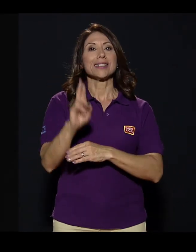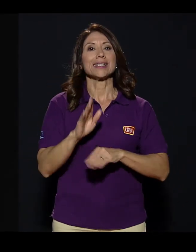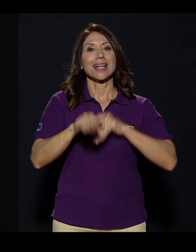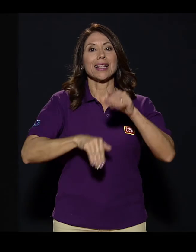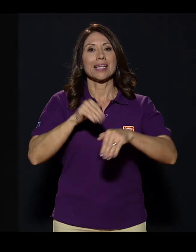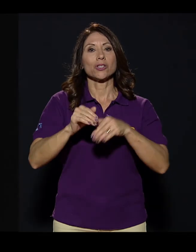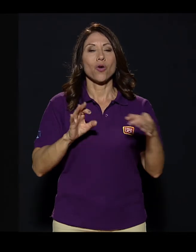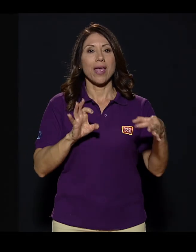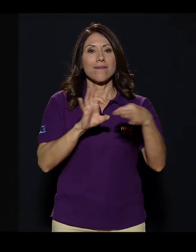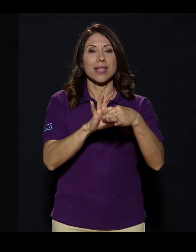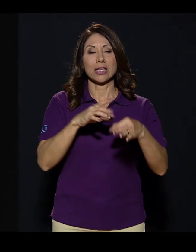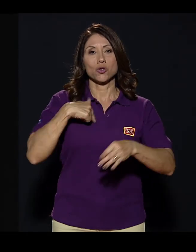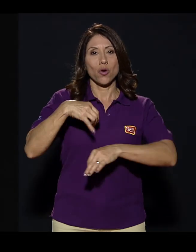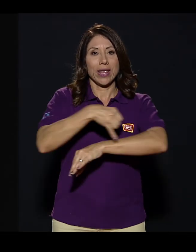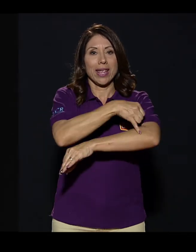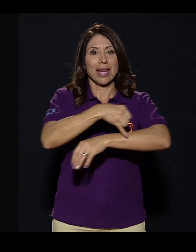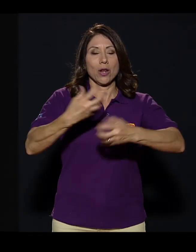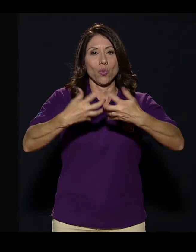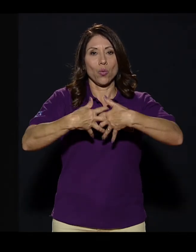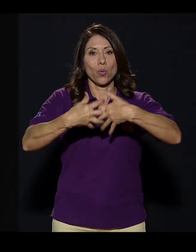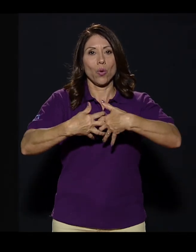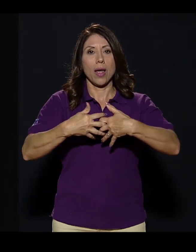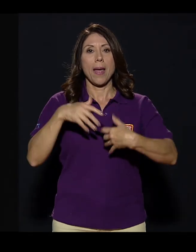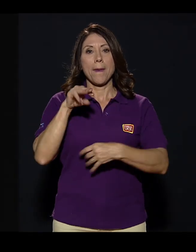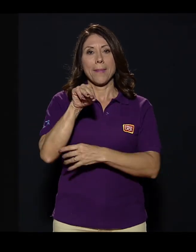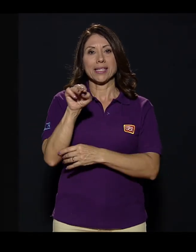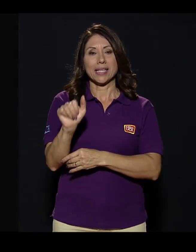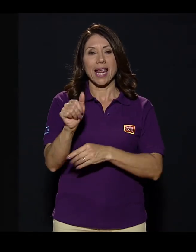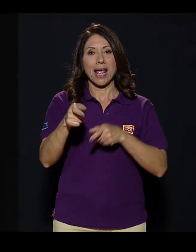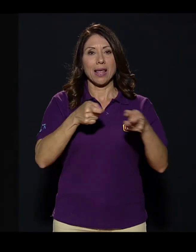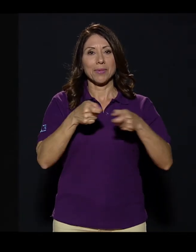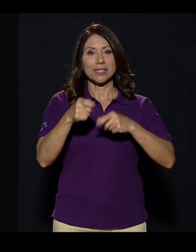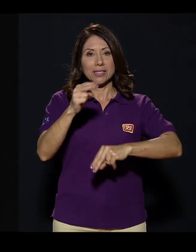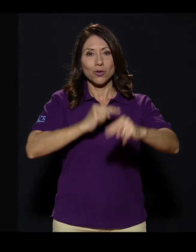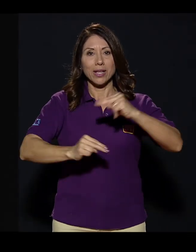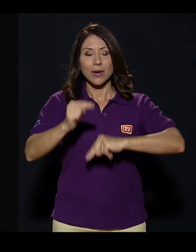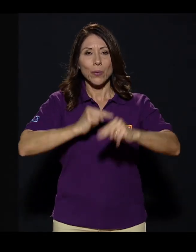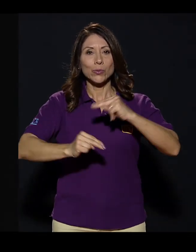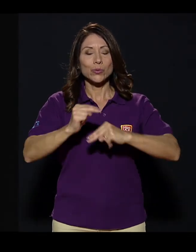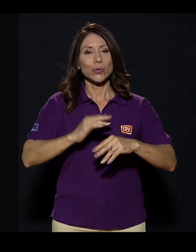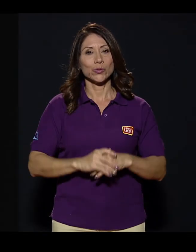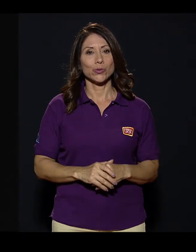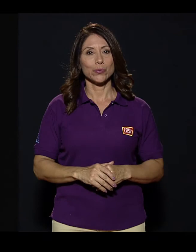Ya envuelto en la parte deportiva, pues uno comienza a tratar de aplicar los